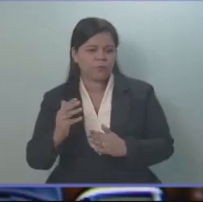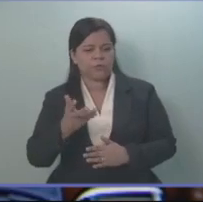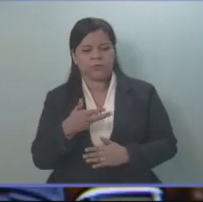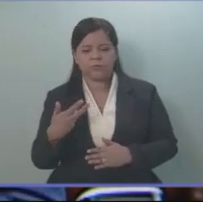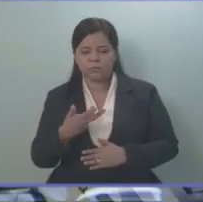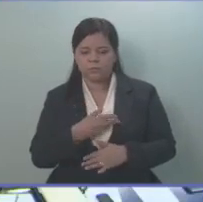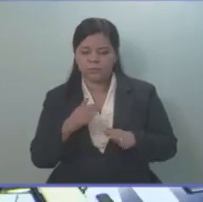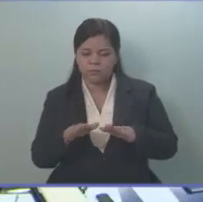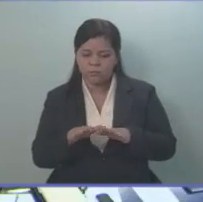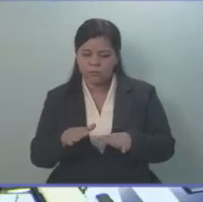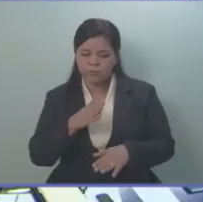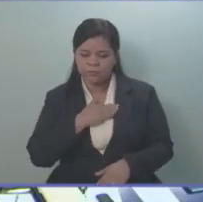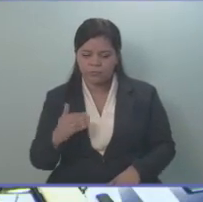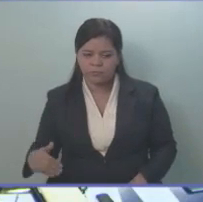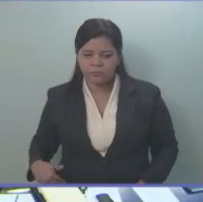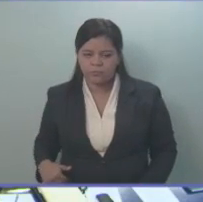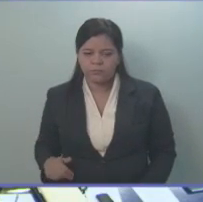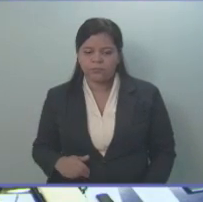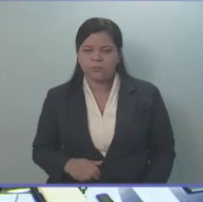presidente.